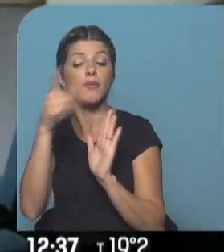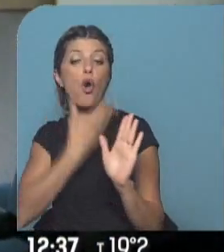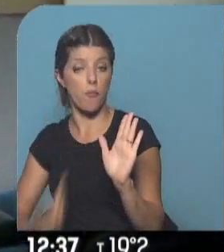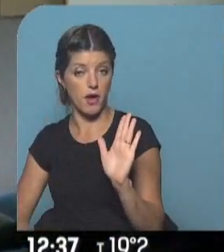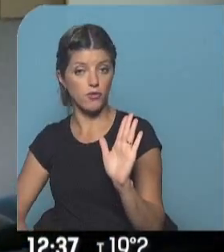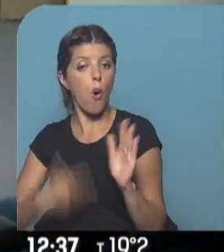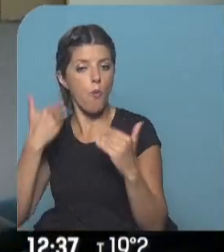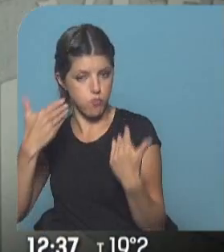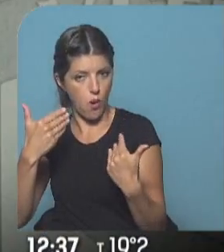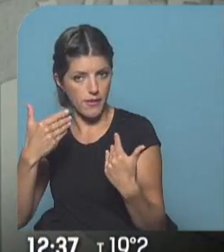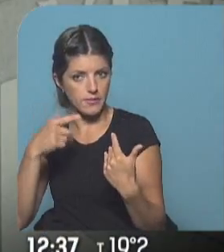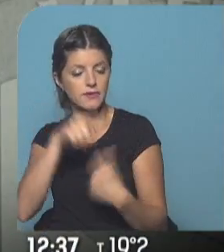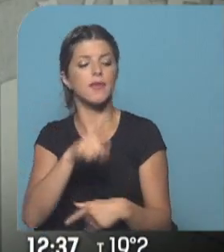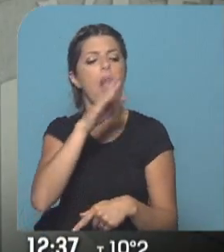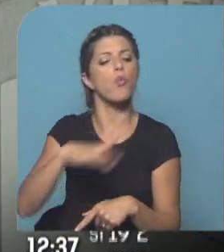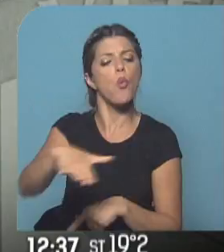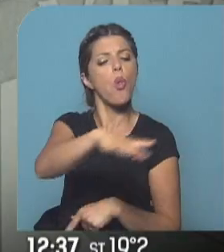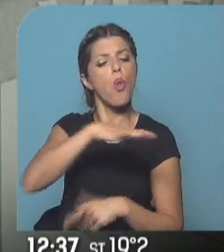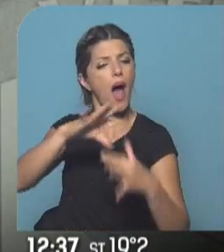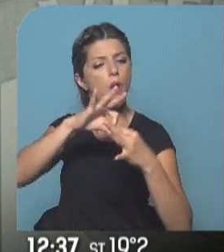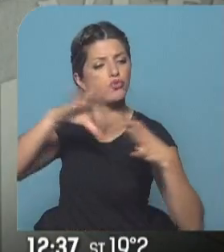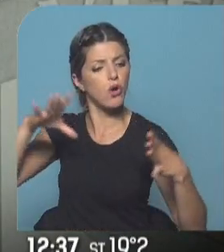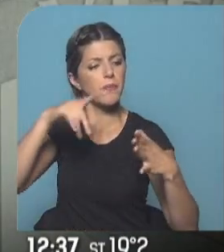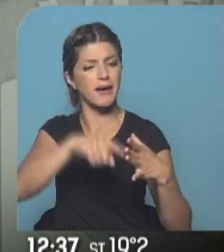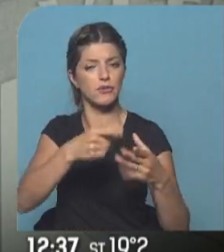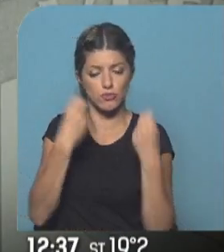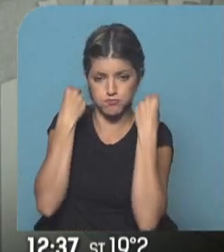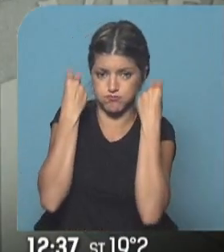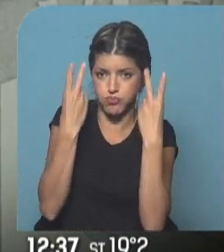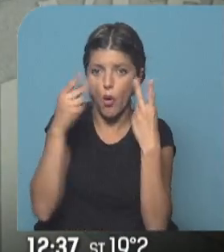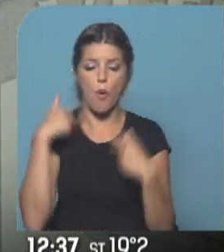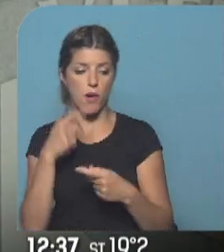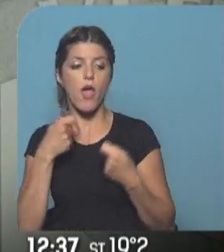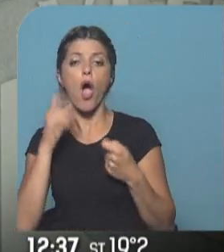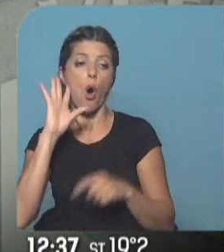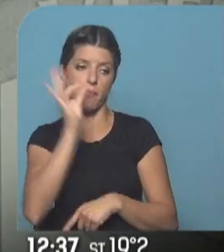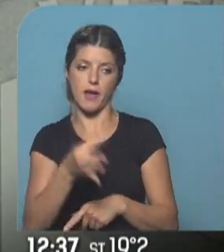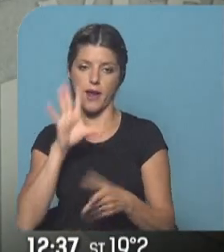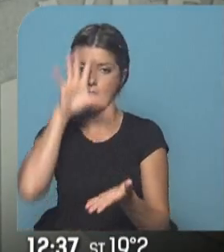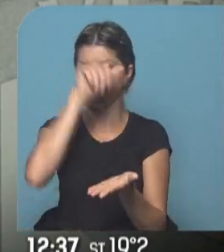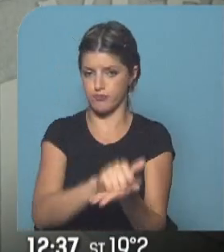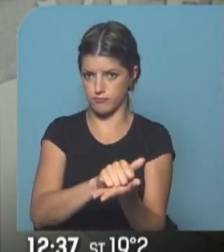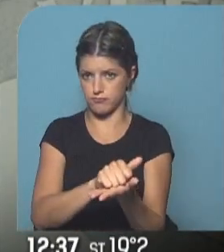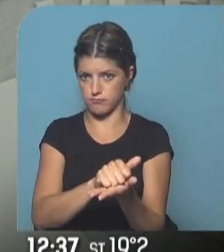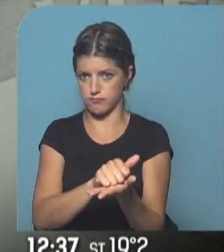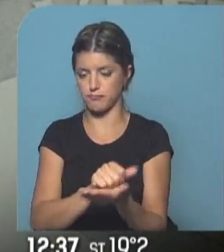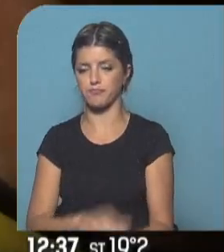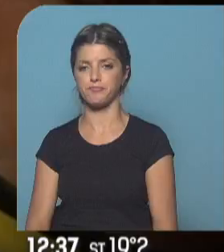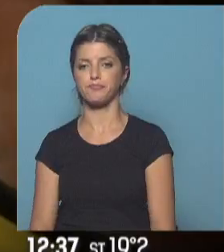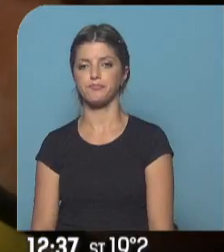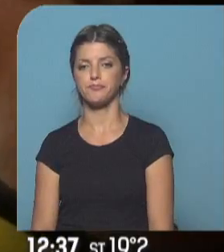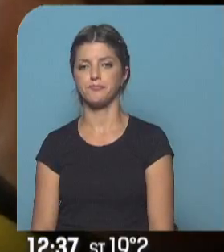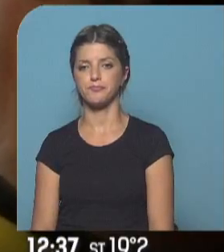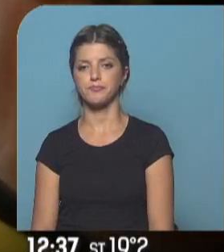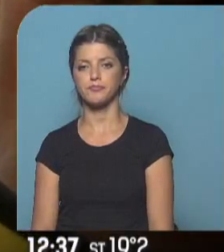gobierno a forzar la obediencia de las regiones autónomas en caso de que no cumplan con sus obligaciones constitucionales.